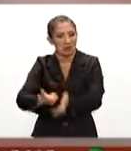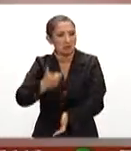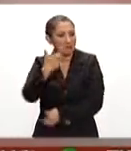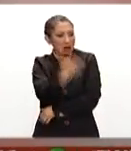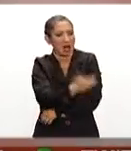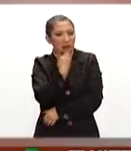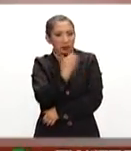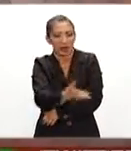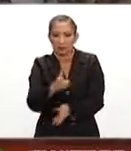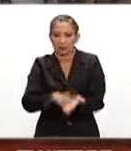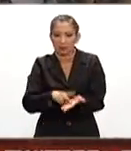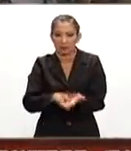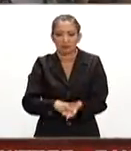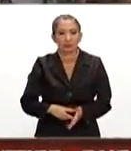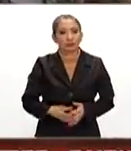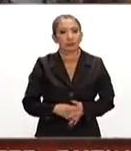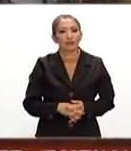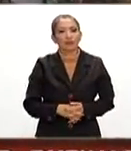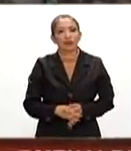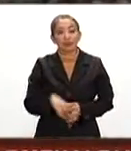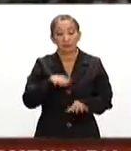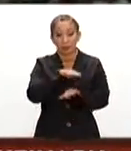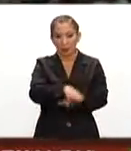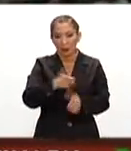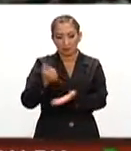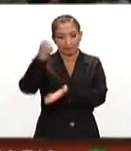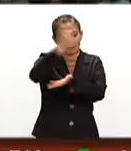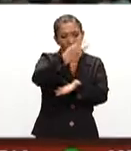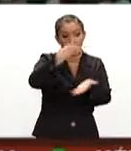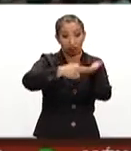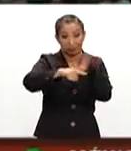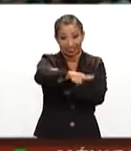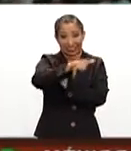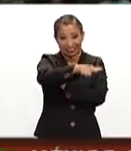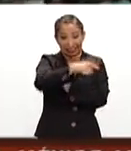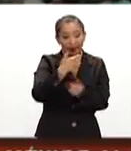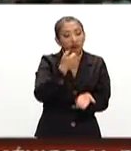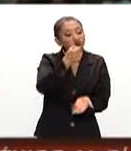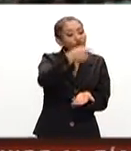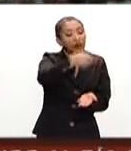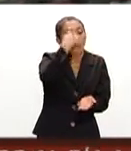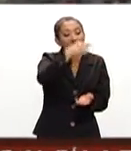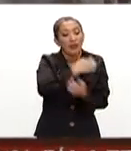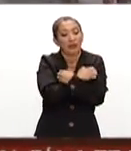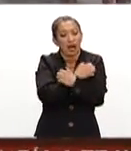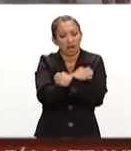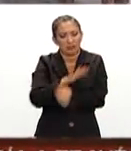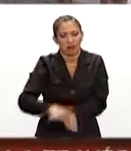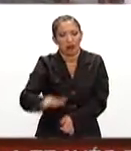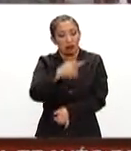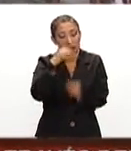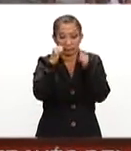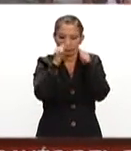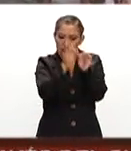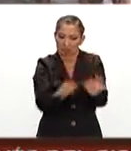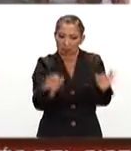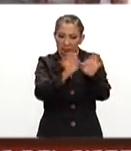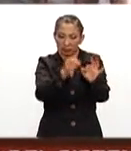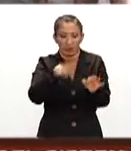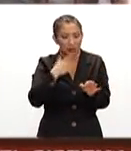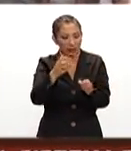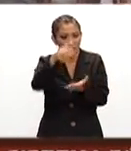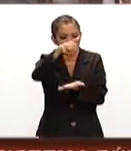pagados y globalizados. Y sobre el presupuesto para 2017, reiteró que el sector educativo es una prioridad, por lo que